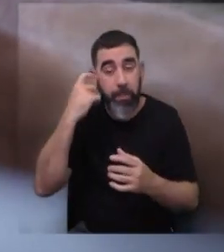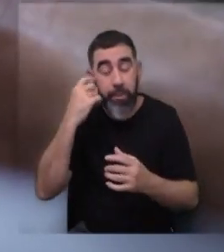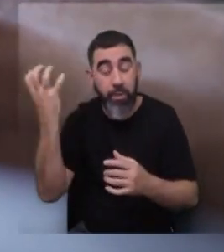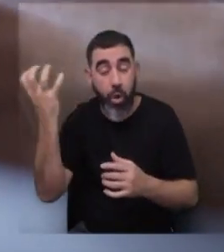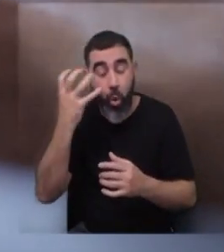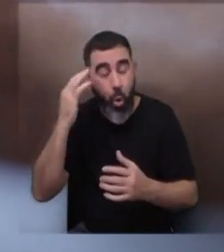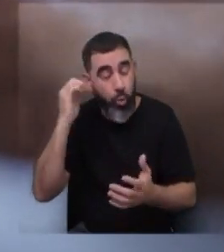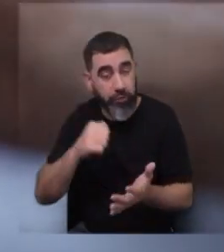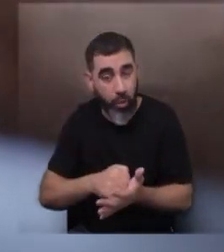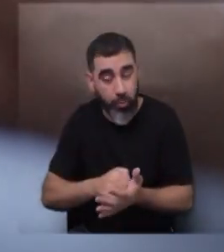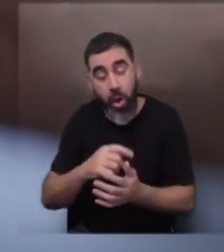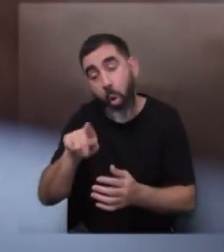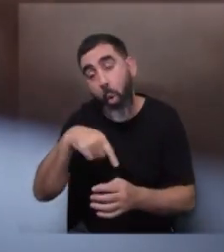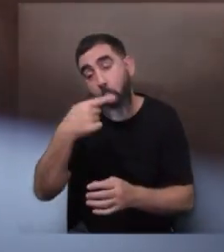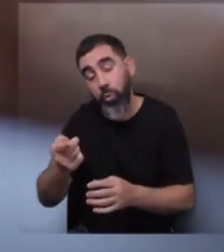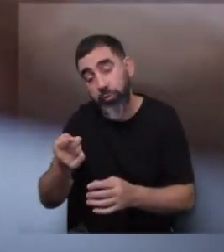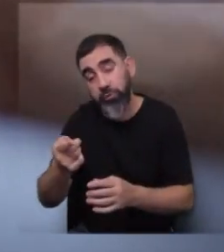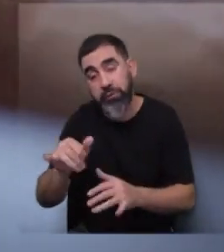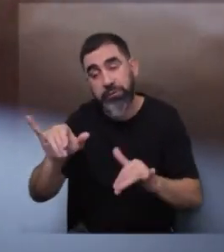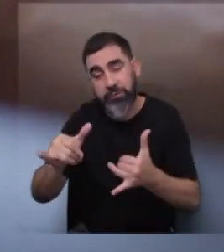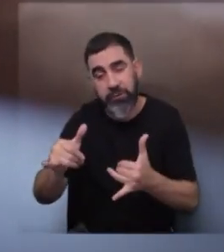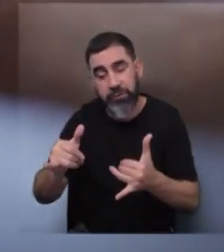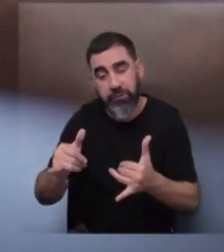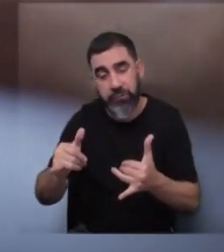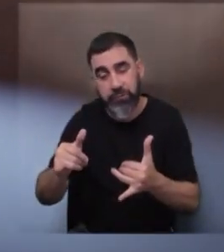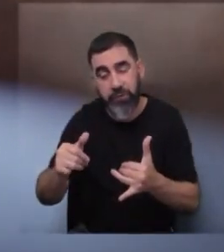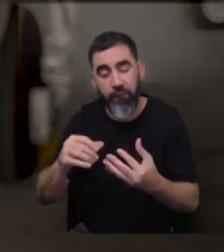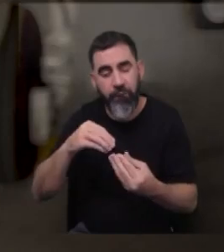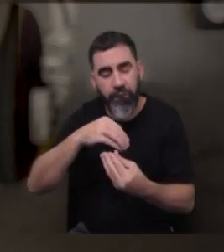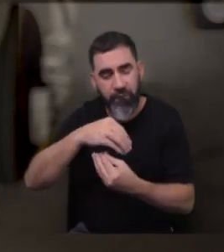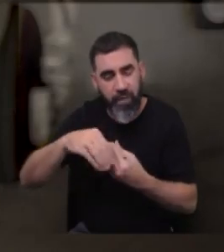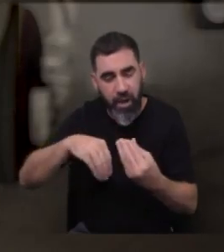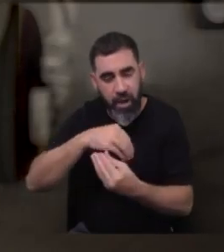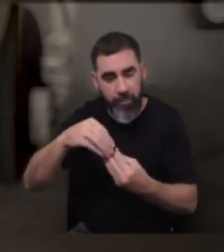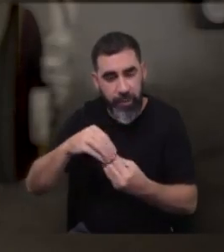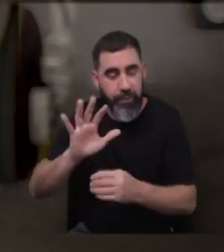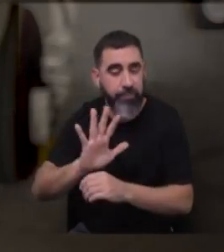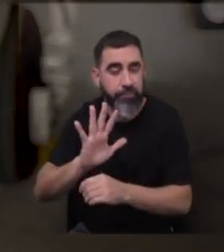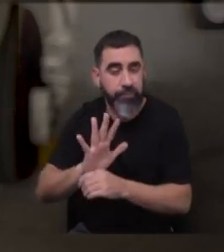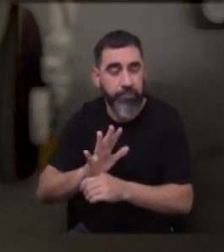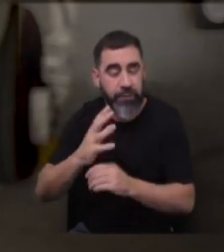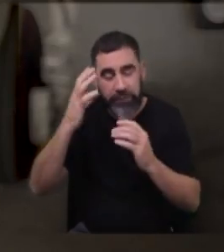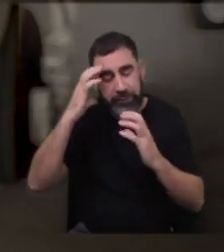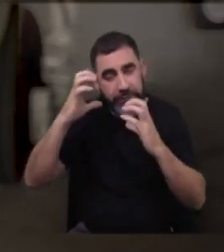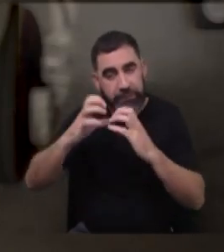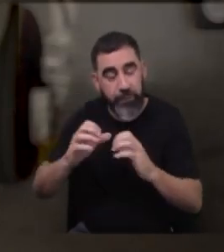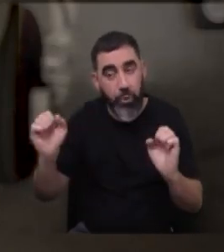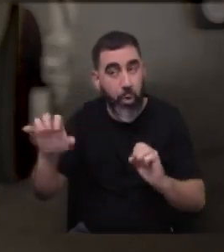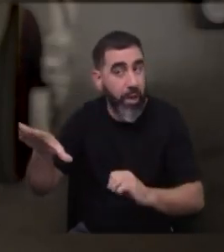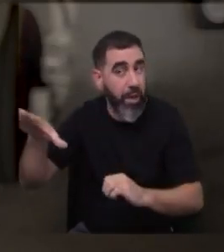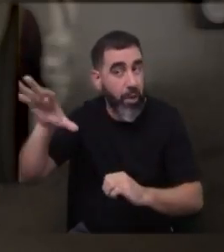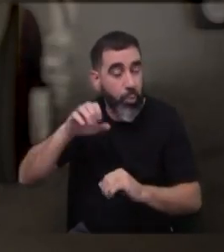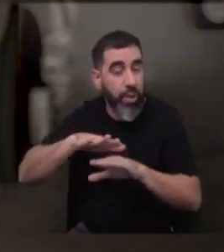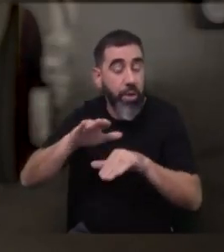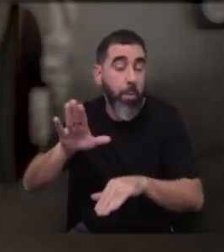traumática. Por otro lado, tenemos los que ya vienen modelados en su familia. Modelados me refiero a que su cerebro escuchó desde que eran chicos por